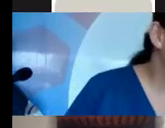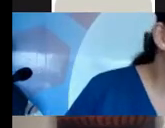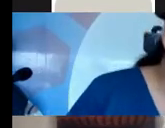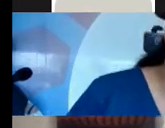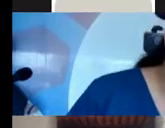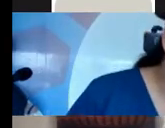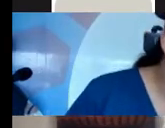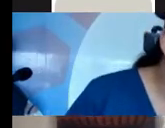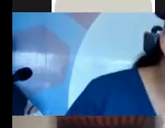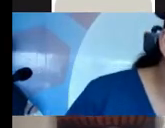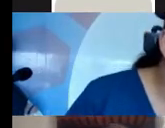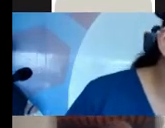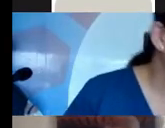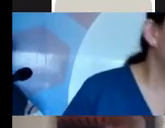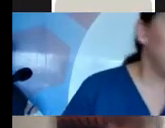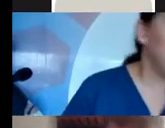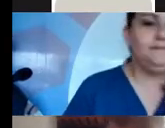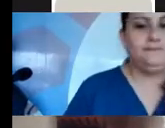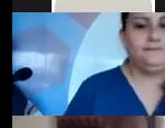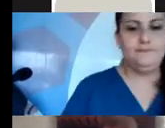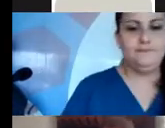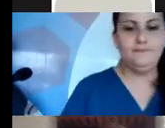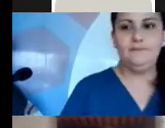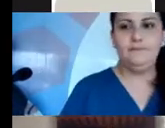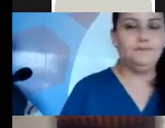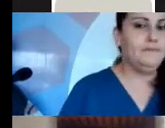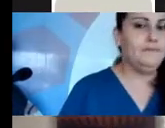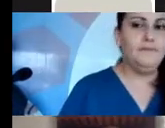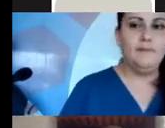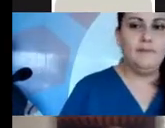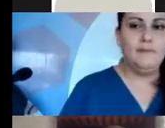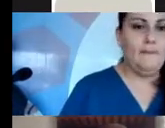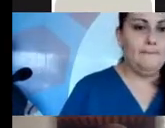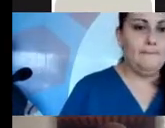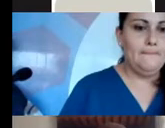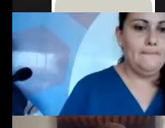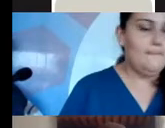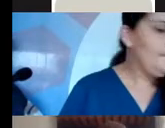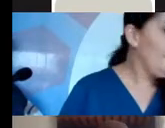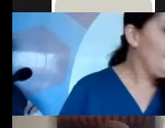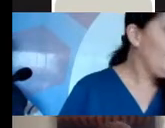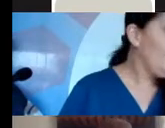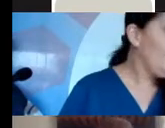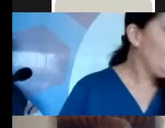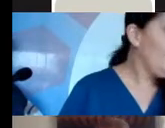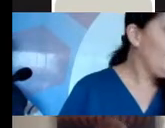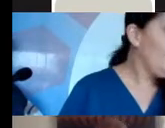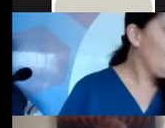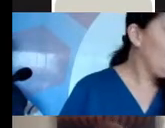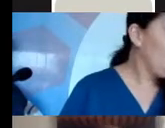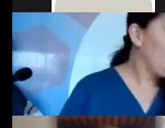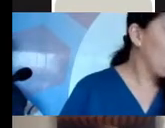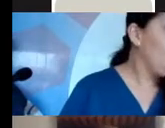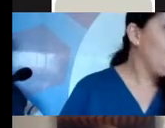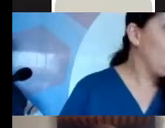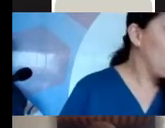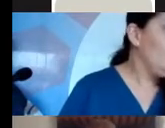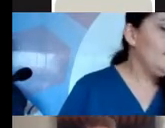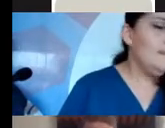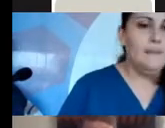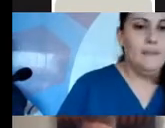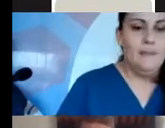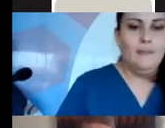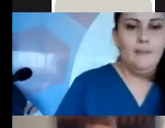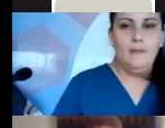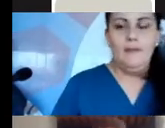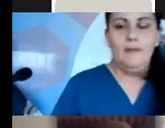sea en el concepto de basculación anterior, cuánto tengo que aplicar los cinturones pélvicos, qué fuerza, qué ancho